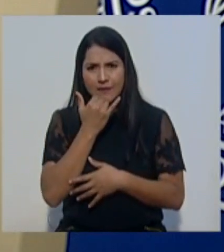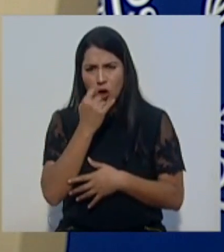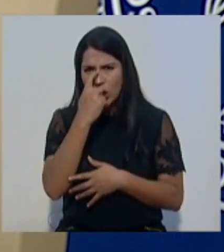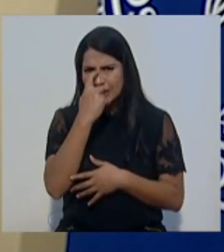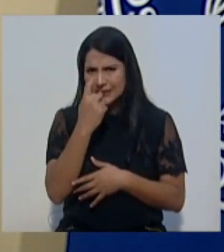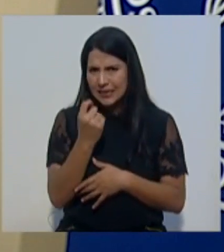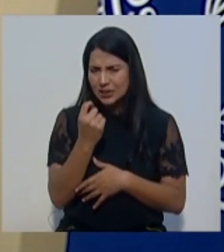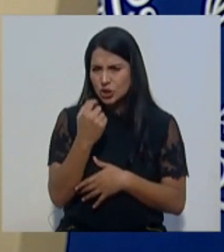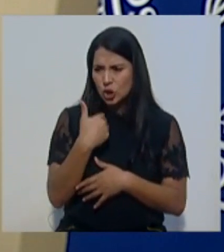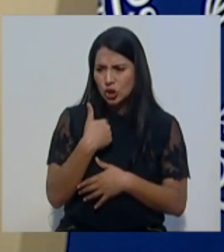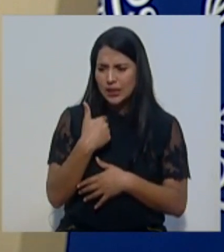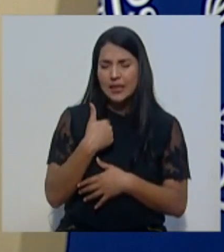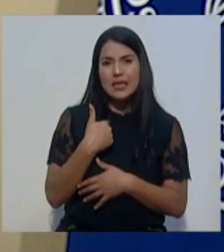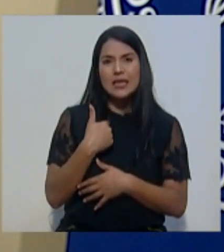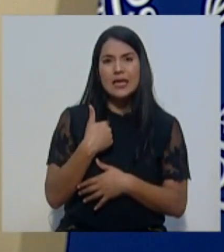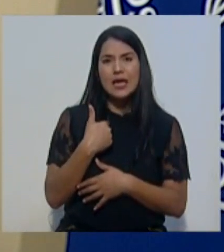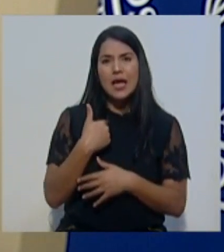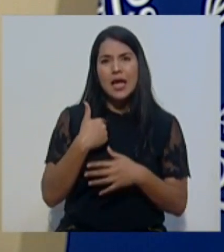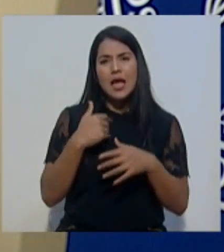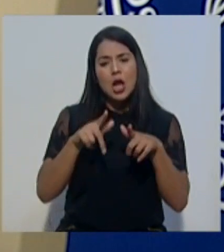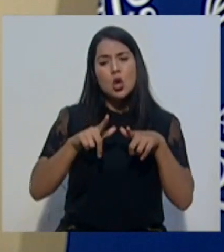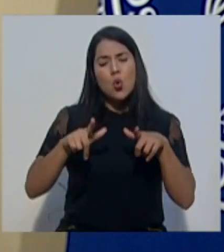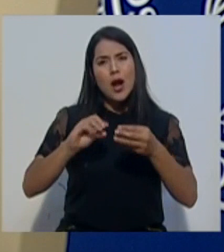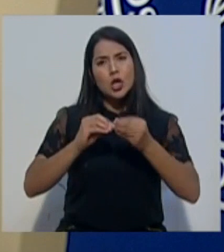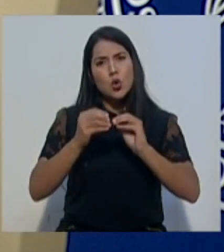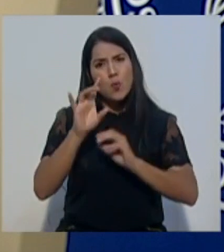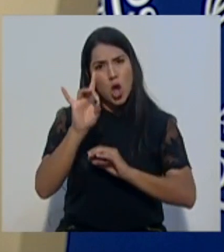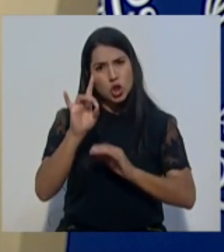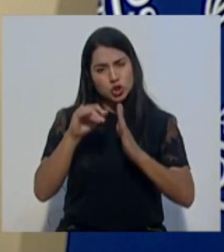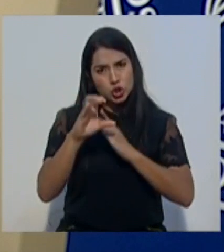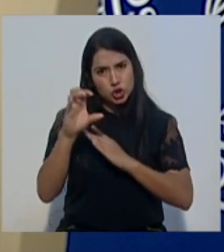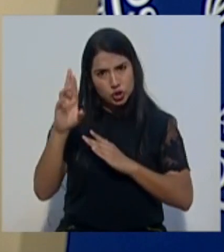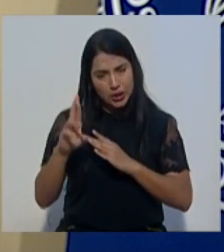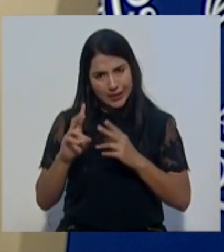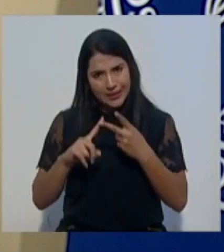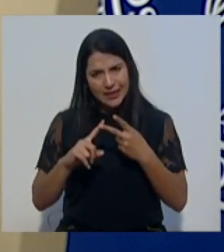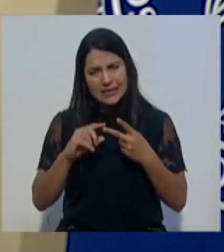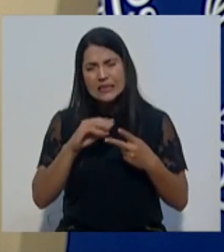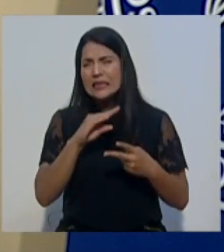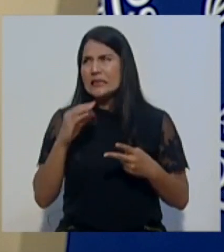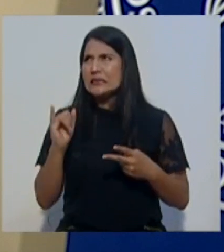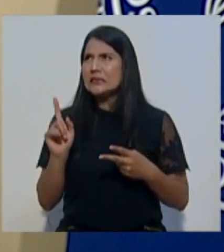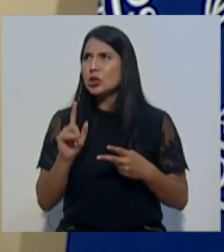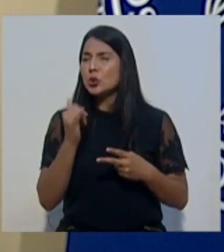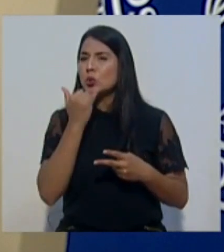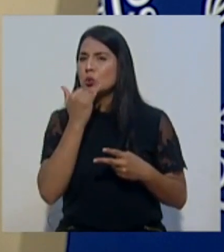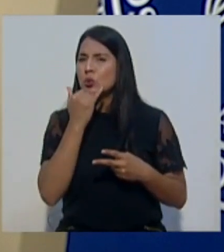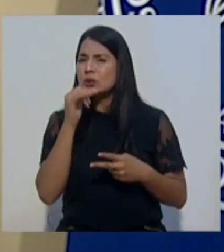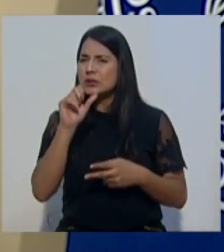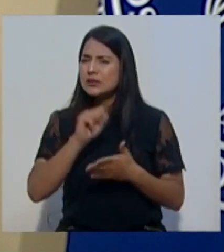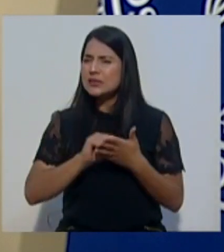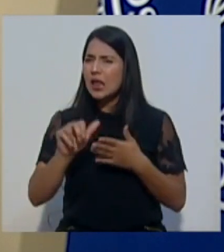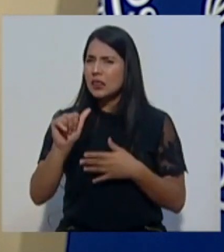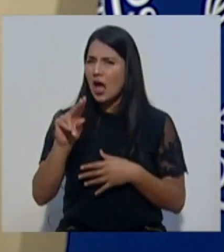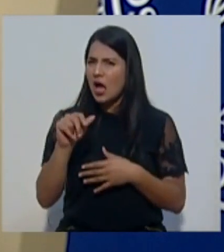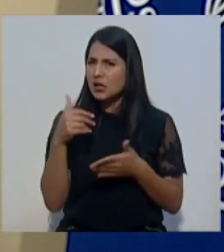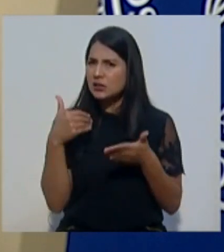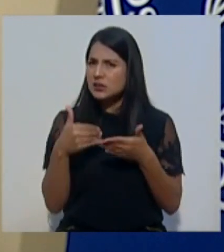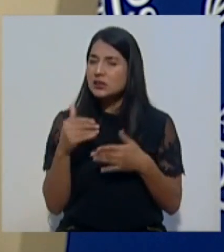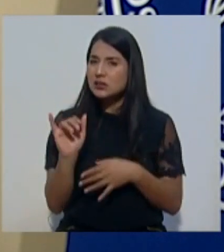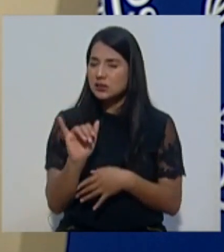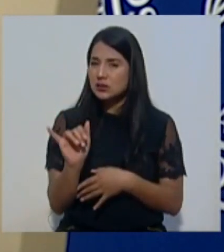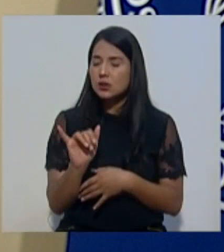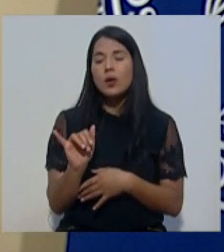Escazú está en el número 8 del país, y si no me equivoco, Santana está por ahí también cerca. O sea,